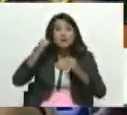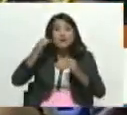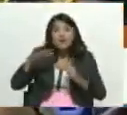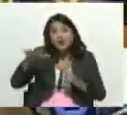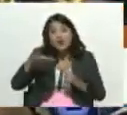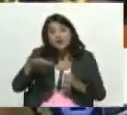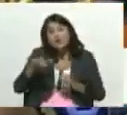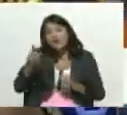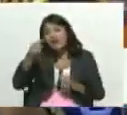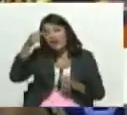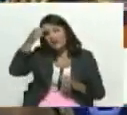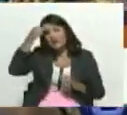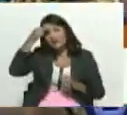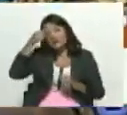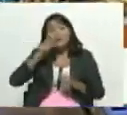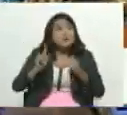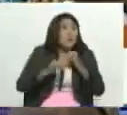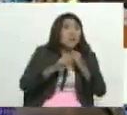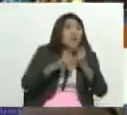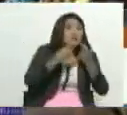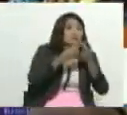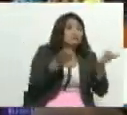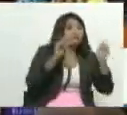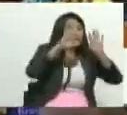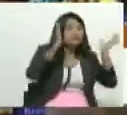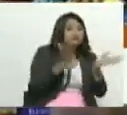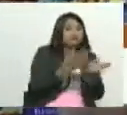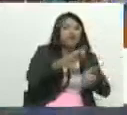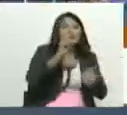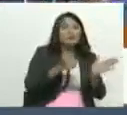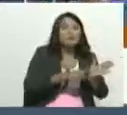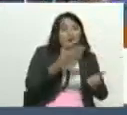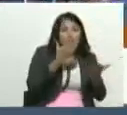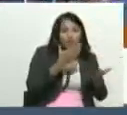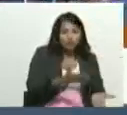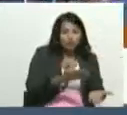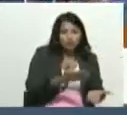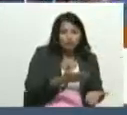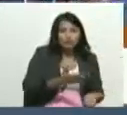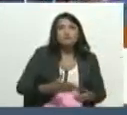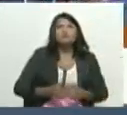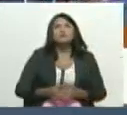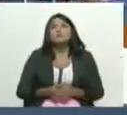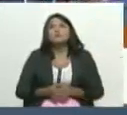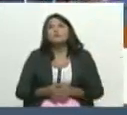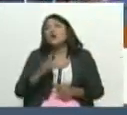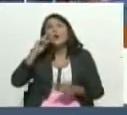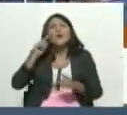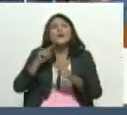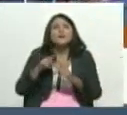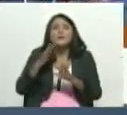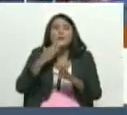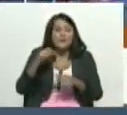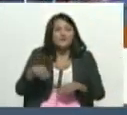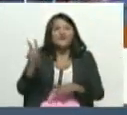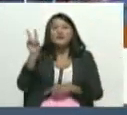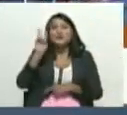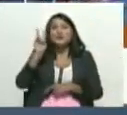esto lo vemos en todo el mundo el los objetivos de Venezuela por ejemplo